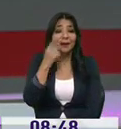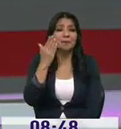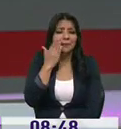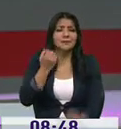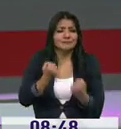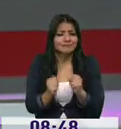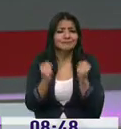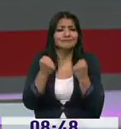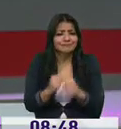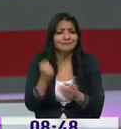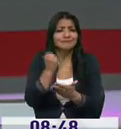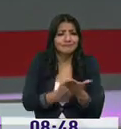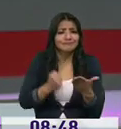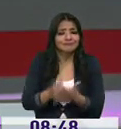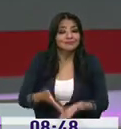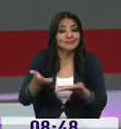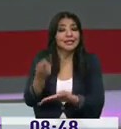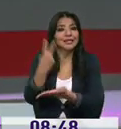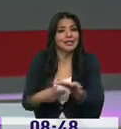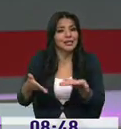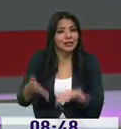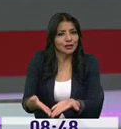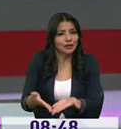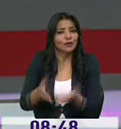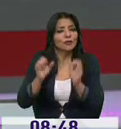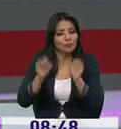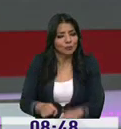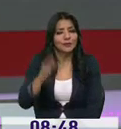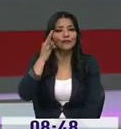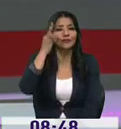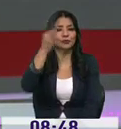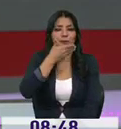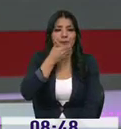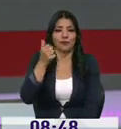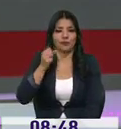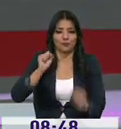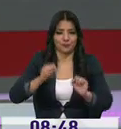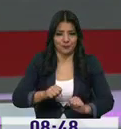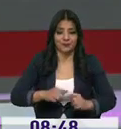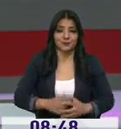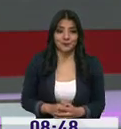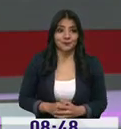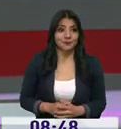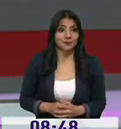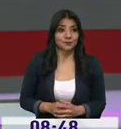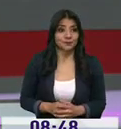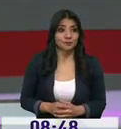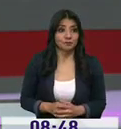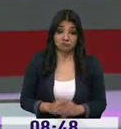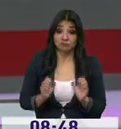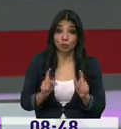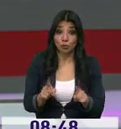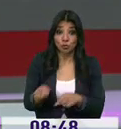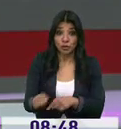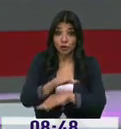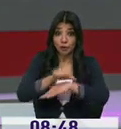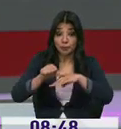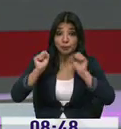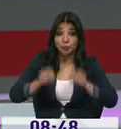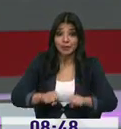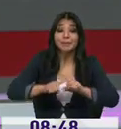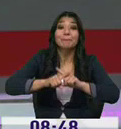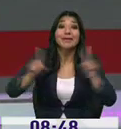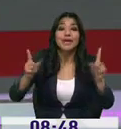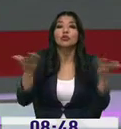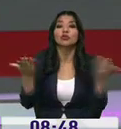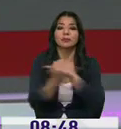imposible para darle a sus hijos la posibilidad de que el futuro sea promisorio. Hay la oportunidad de operarle, y es en México donde